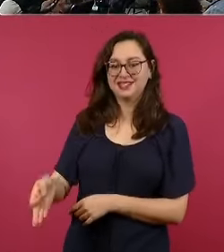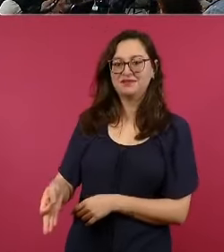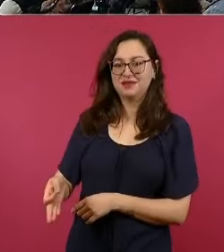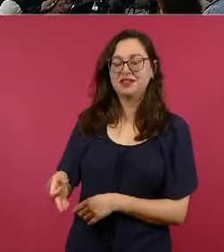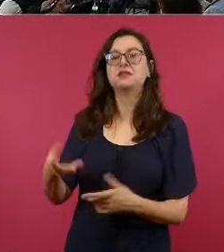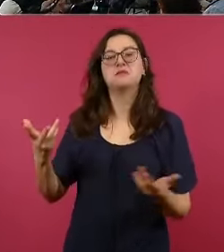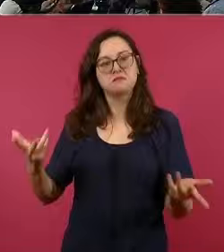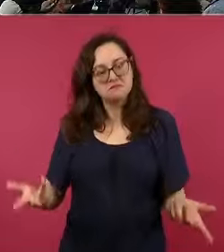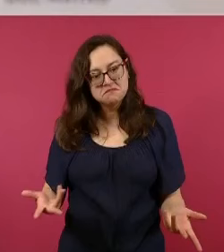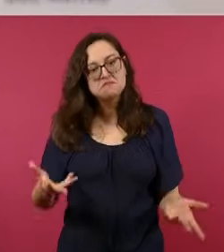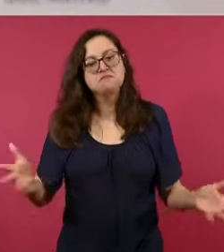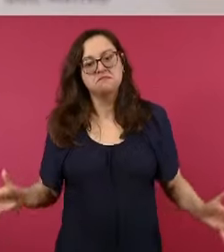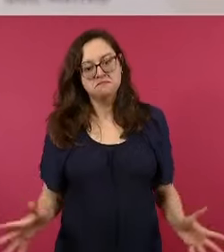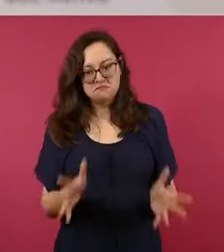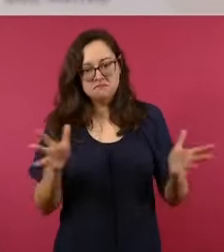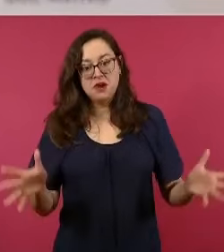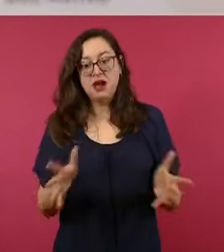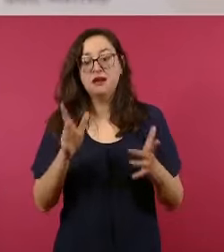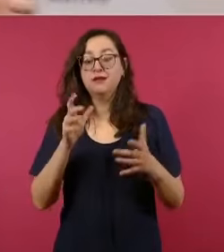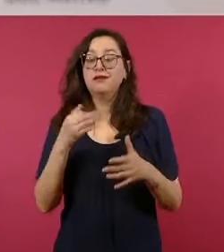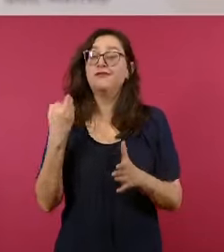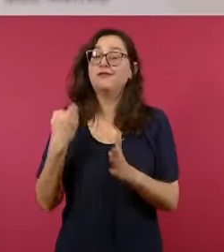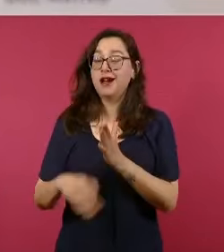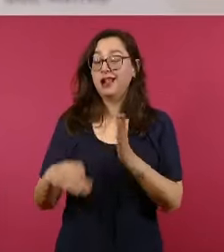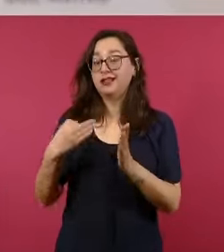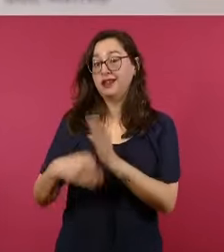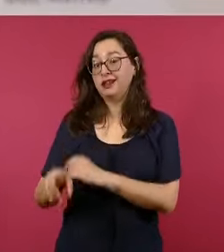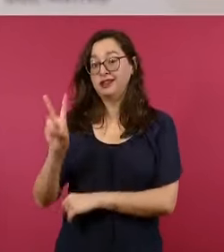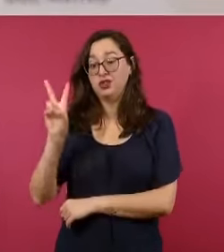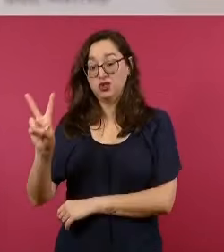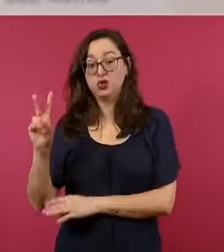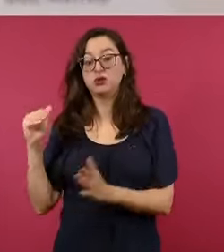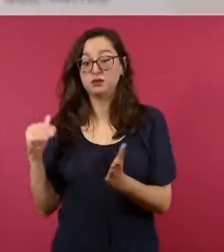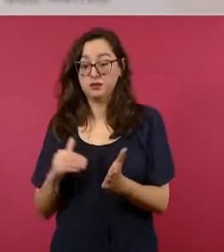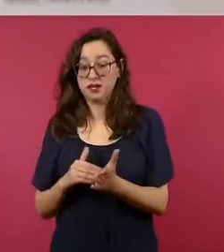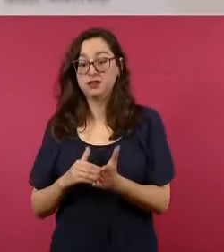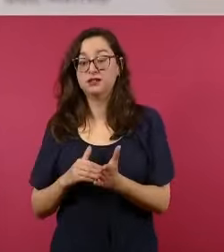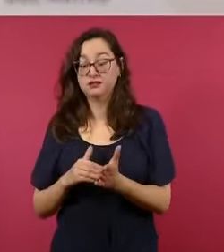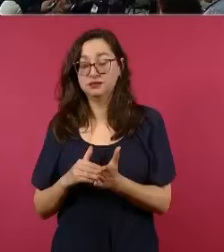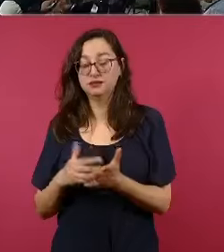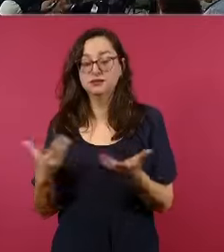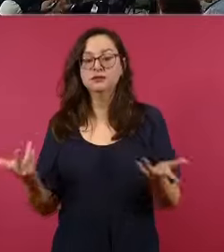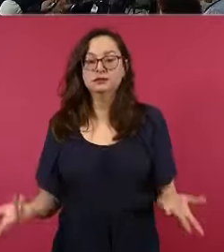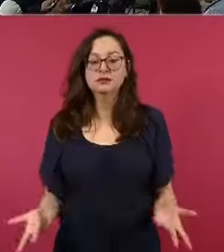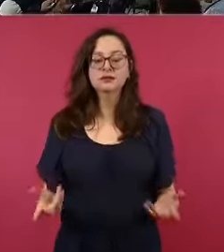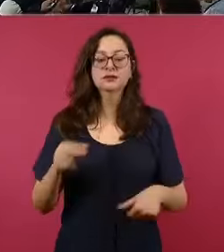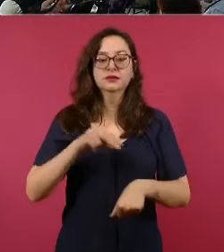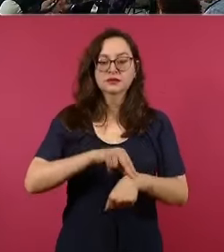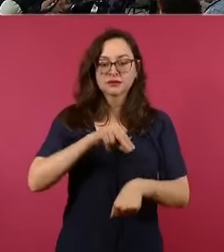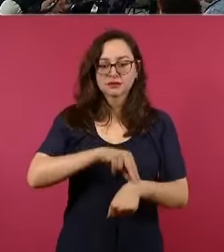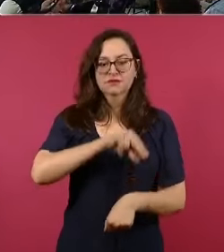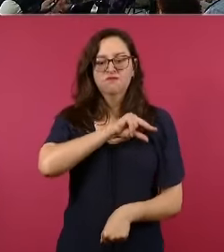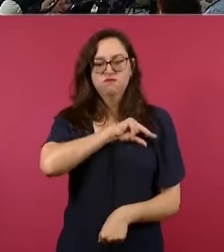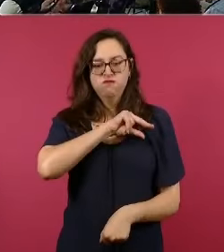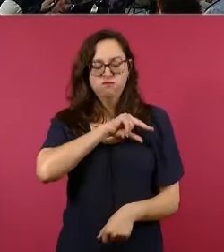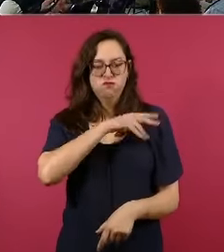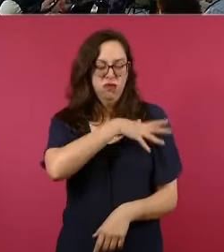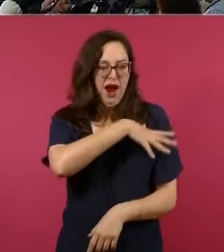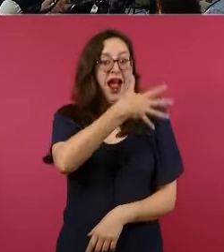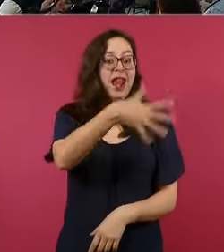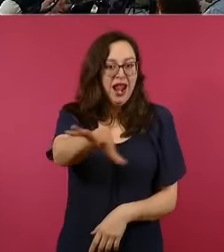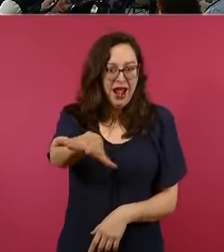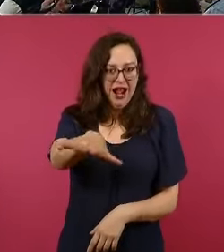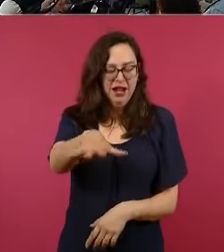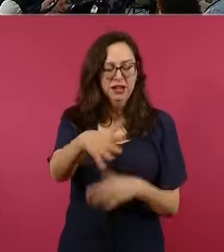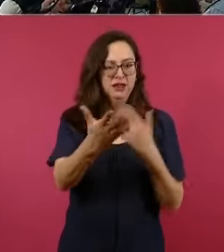buscando eh contratar de otras de otras maneras la parte de médicos generales como ustedes Saben una persona eh hace su